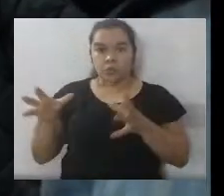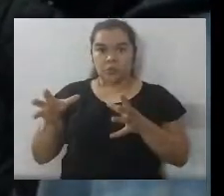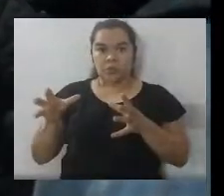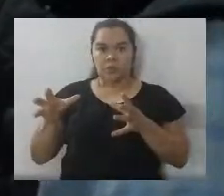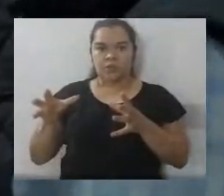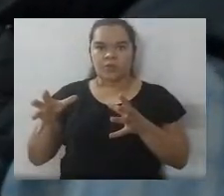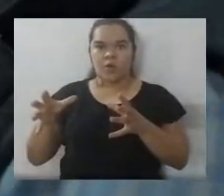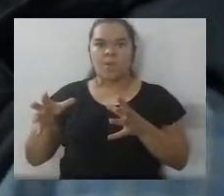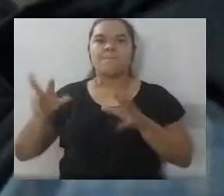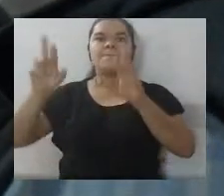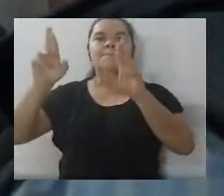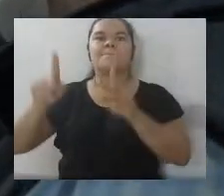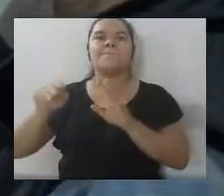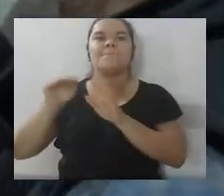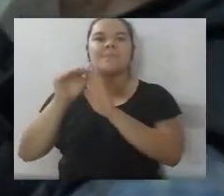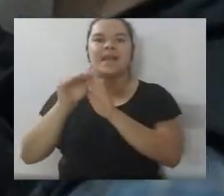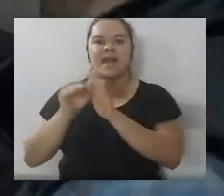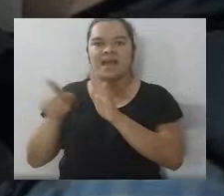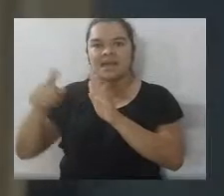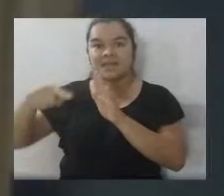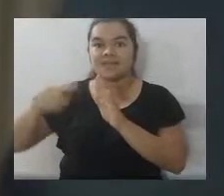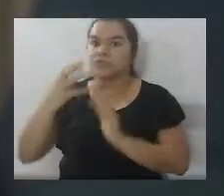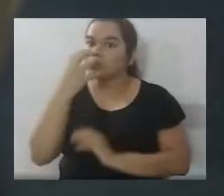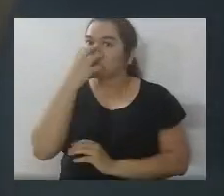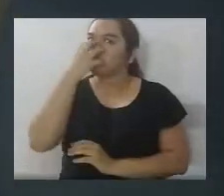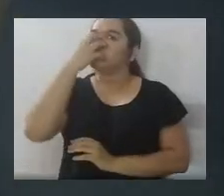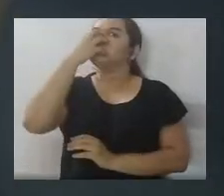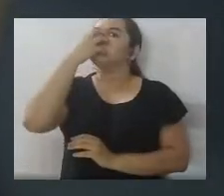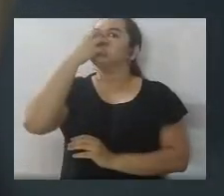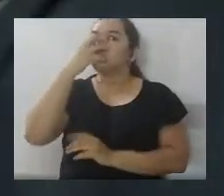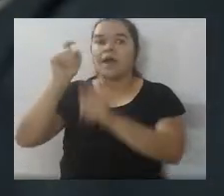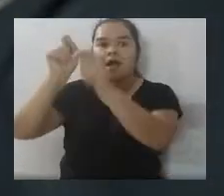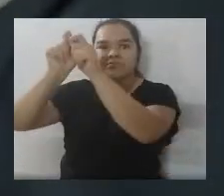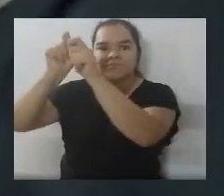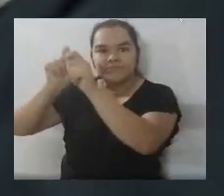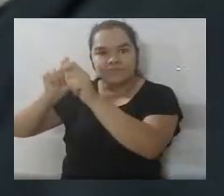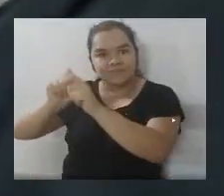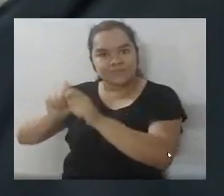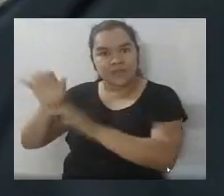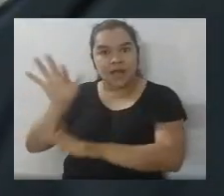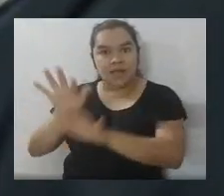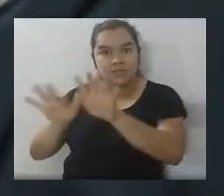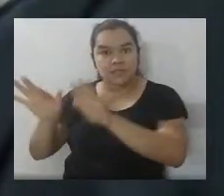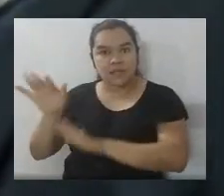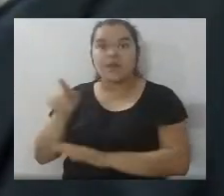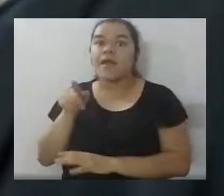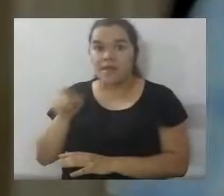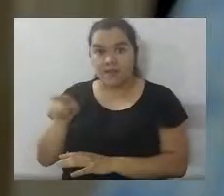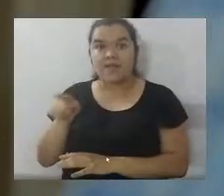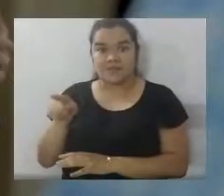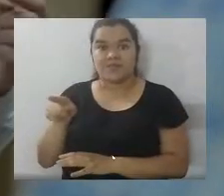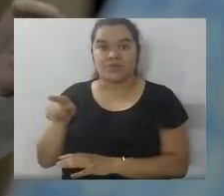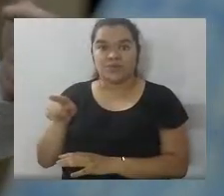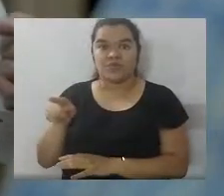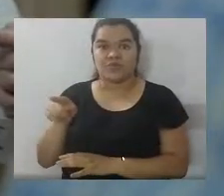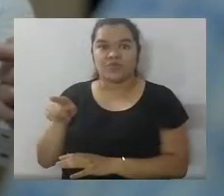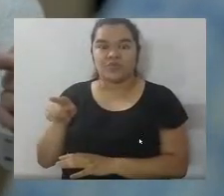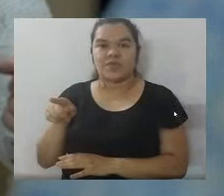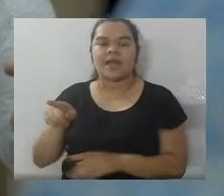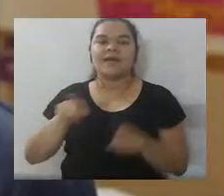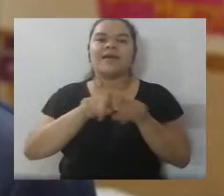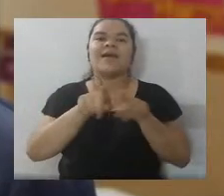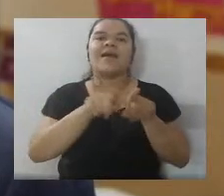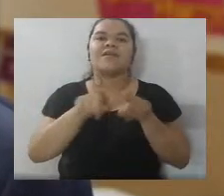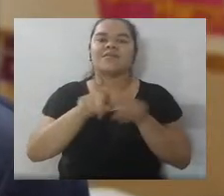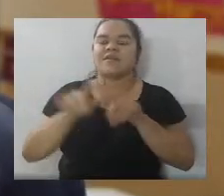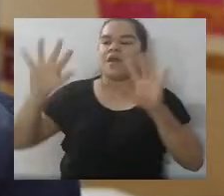gran programa, en este gran emprendimiento, hoy por hoy, todas estas actividades fueron reconocidas por la